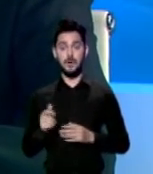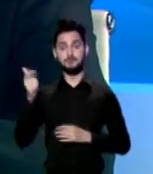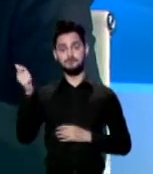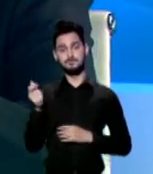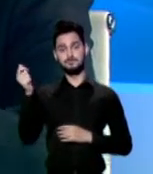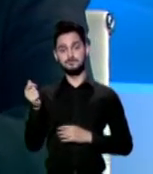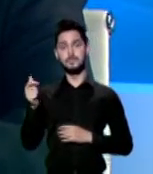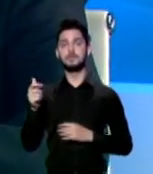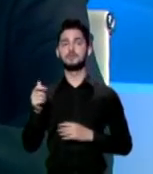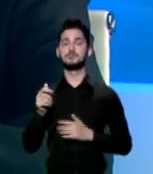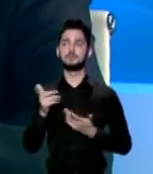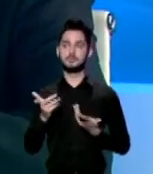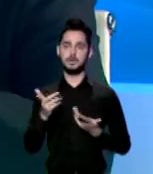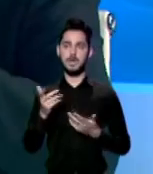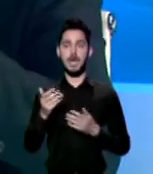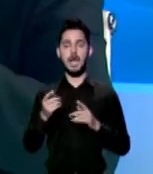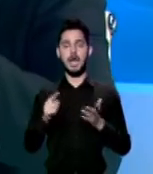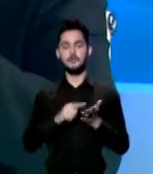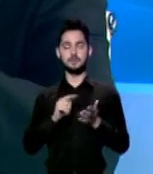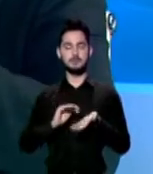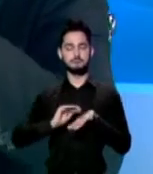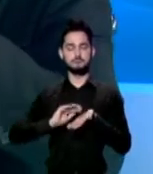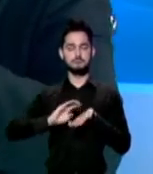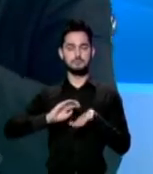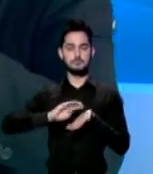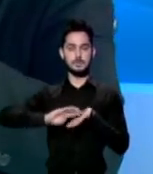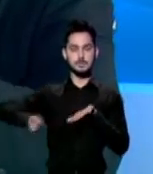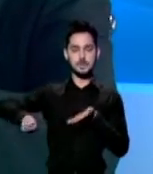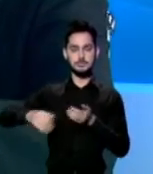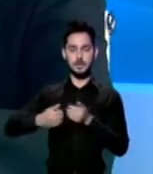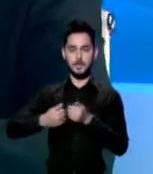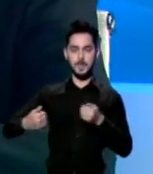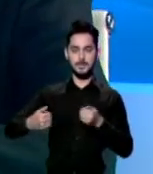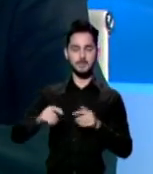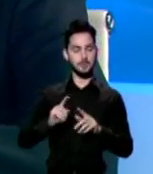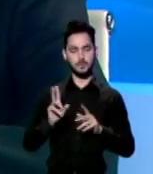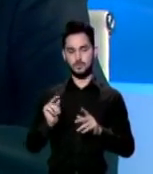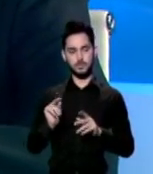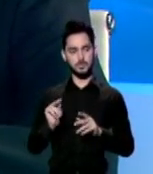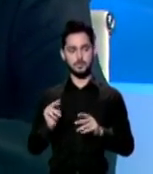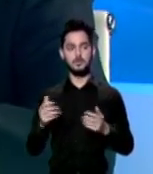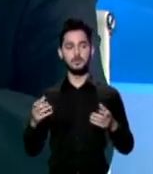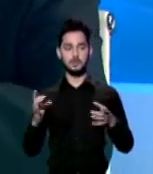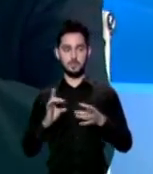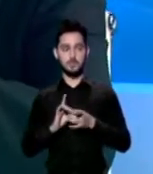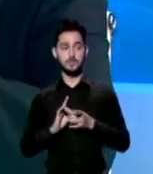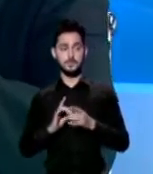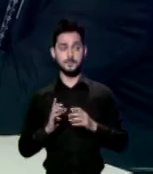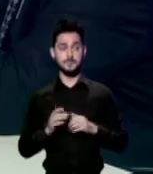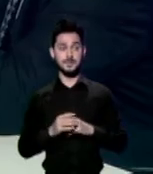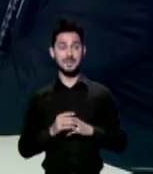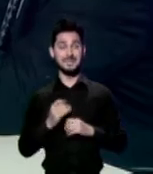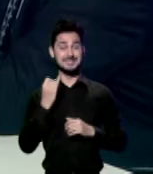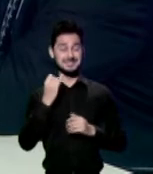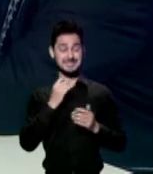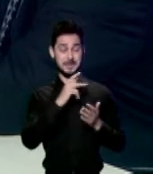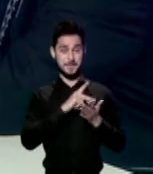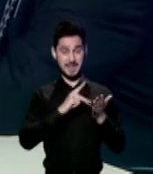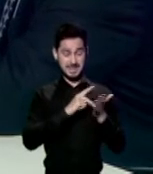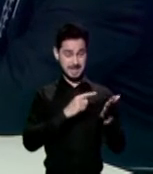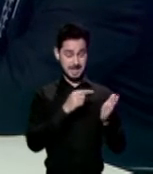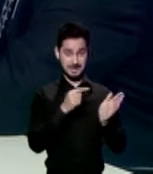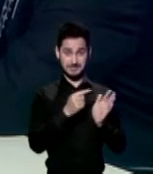pensiones tienen unas exclusiones, una partida particular que la persona puede deducir en su planilla. Y si esa fecha de nacimiento no